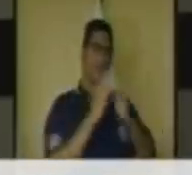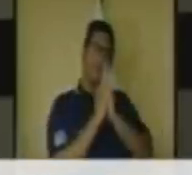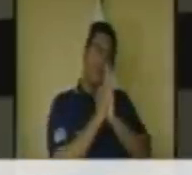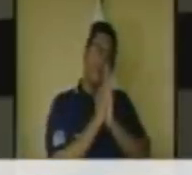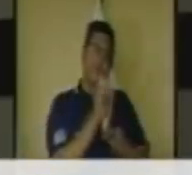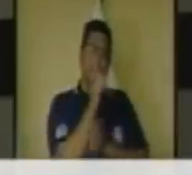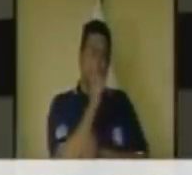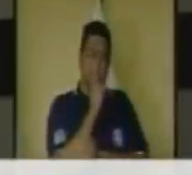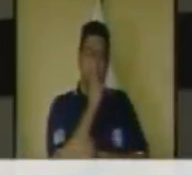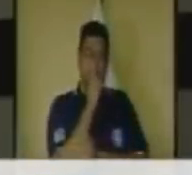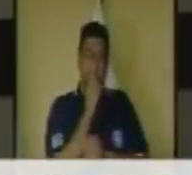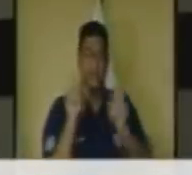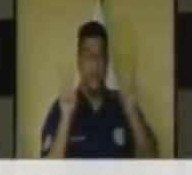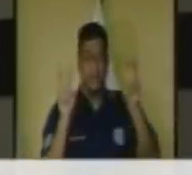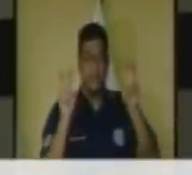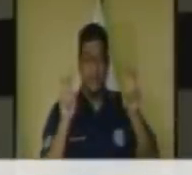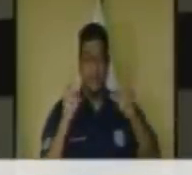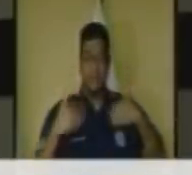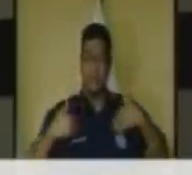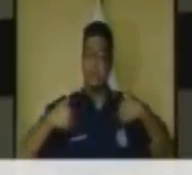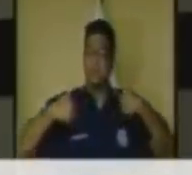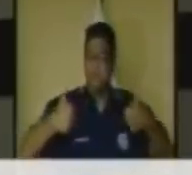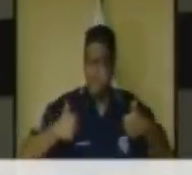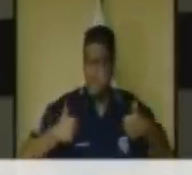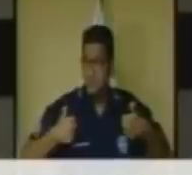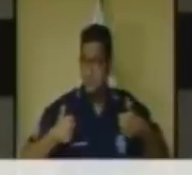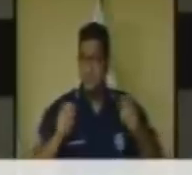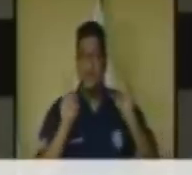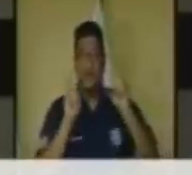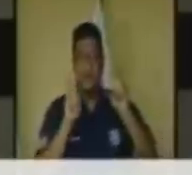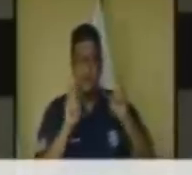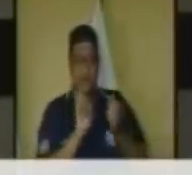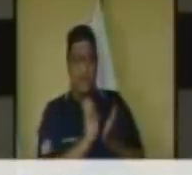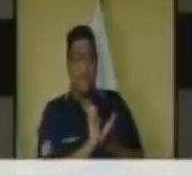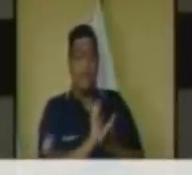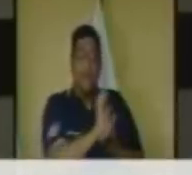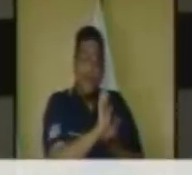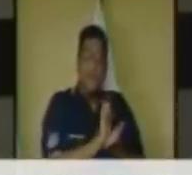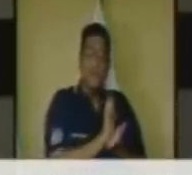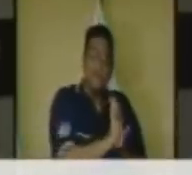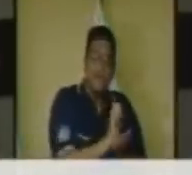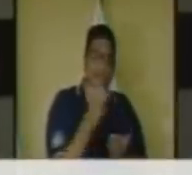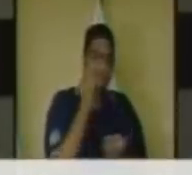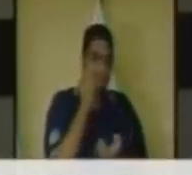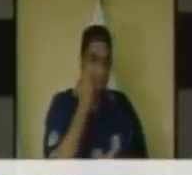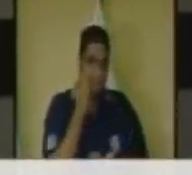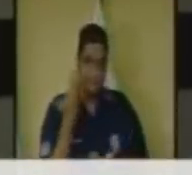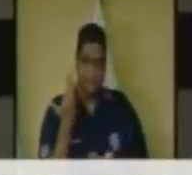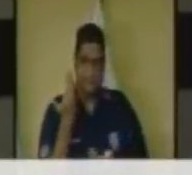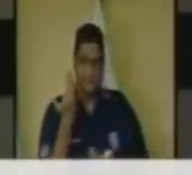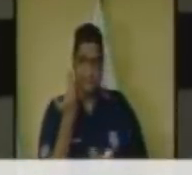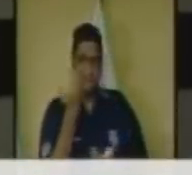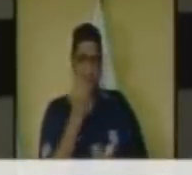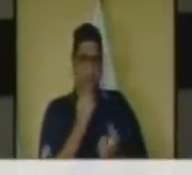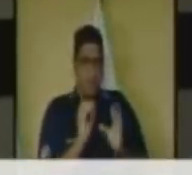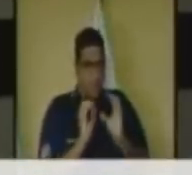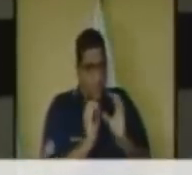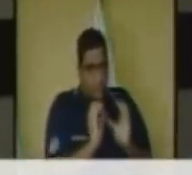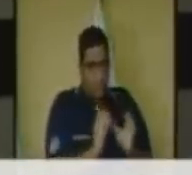que comprendamos que es única y exclusivamente por el bien de los pasajeros y de Guatemala.